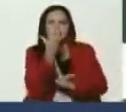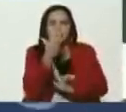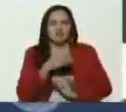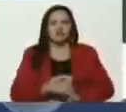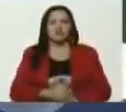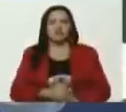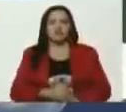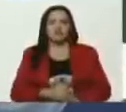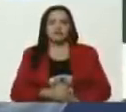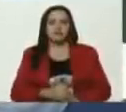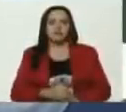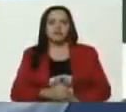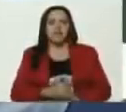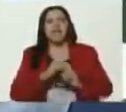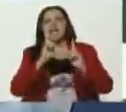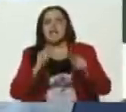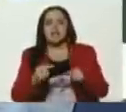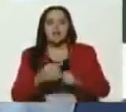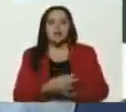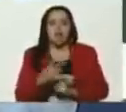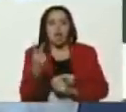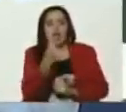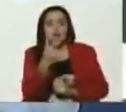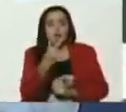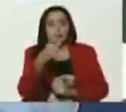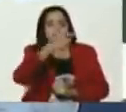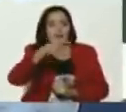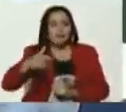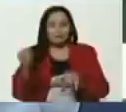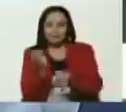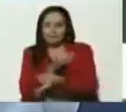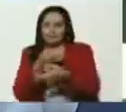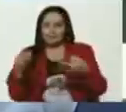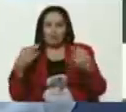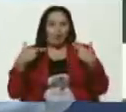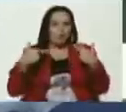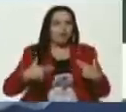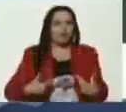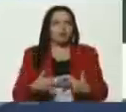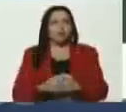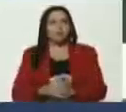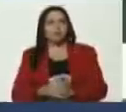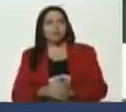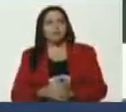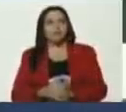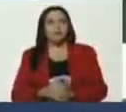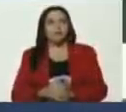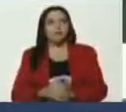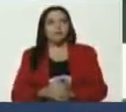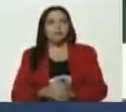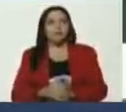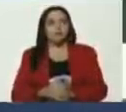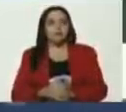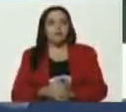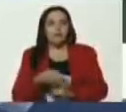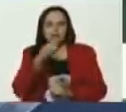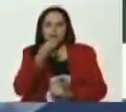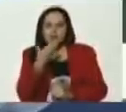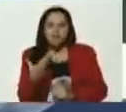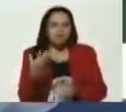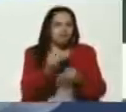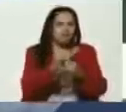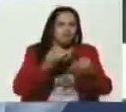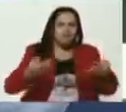Y además encarnados en dos extraordinarios seres humanos, de una calidad